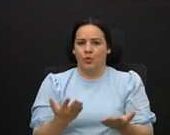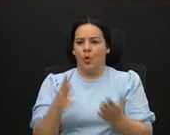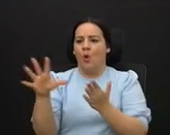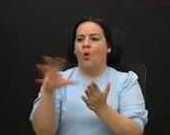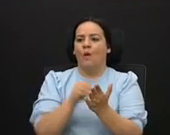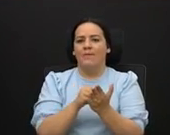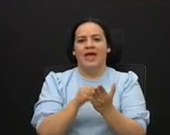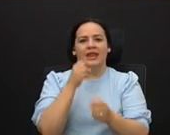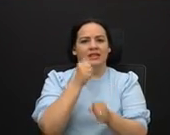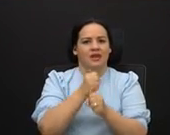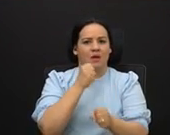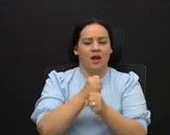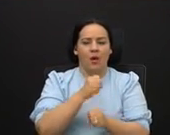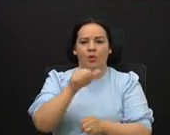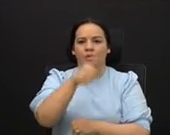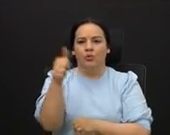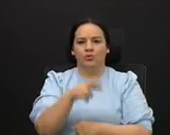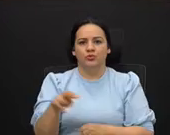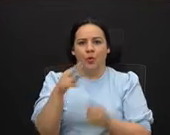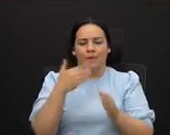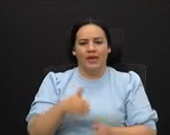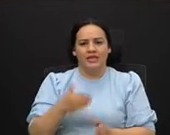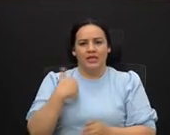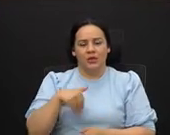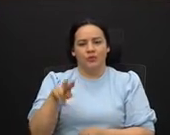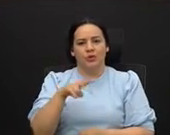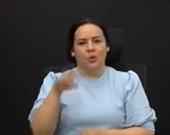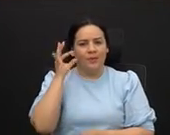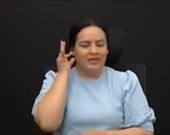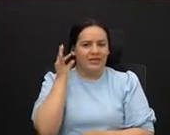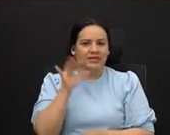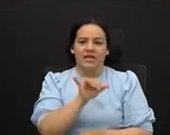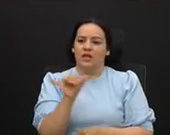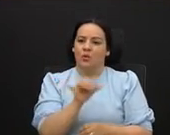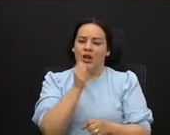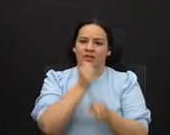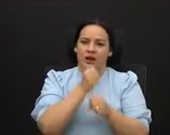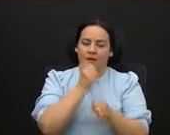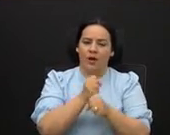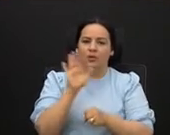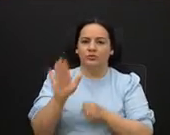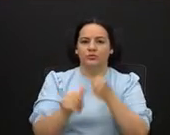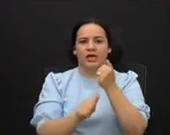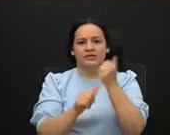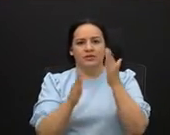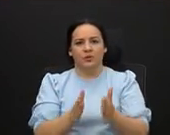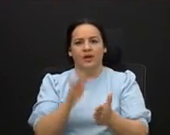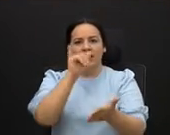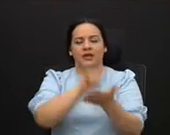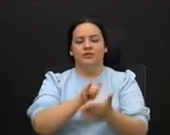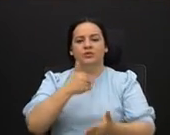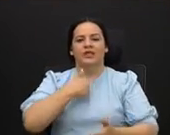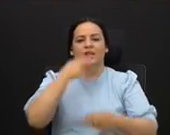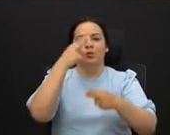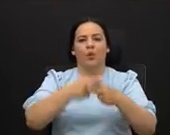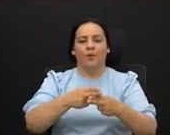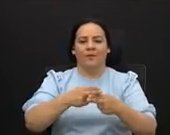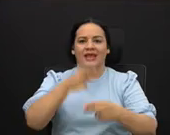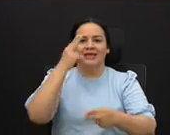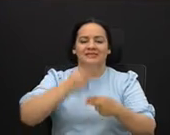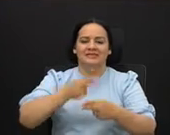el trabajo de otros compañeros y compañeras, así como el trabajo de sus asesores. Y esto tiene un nombre, se